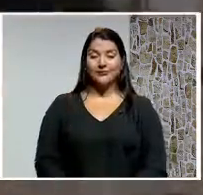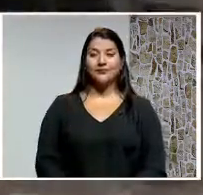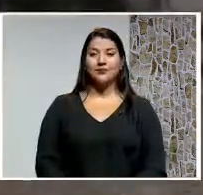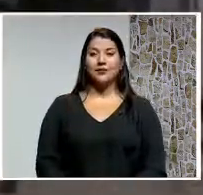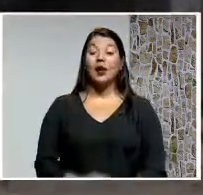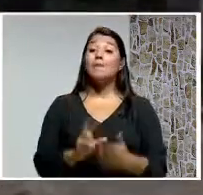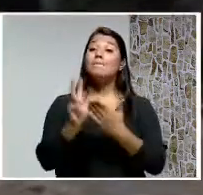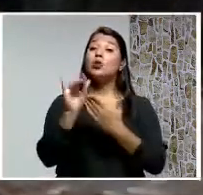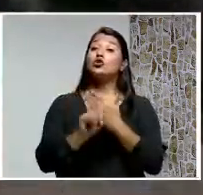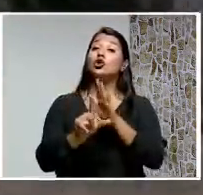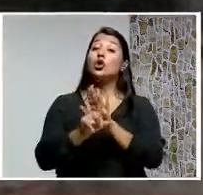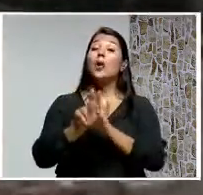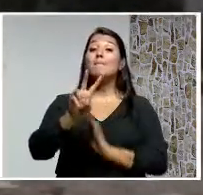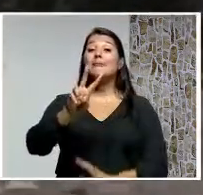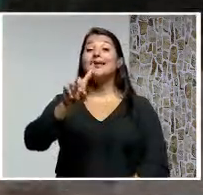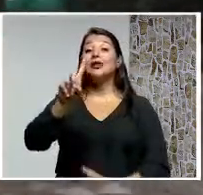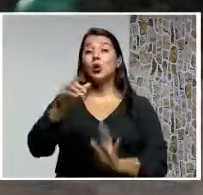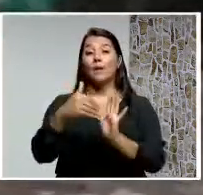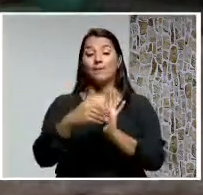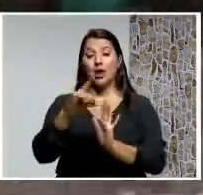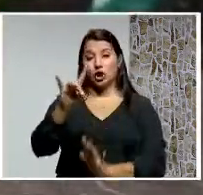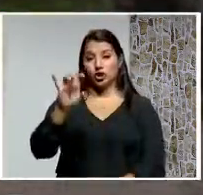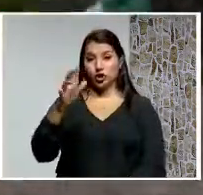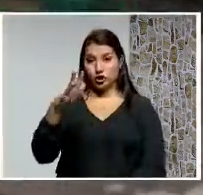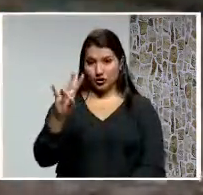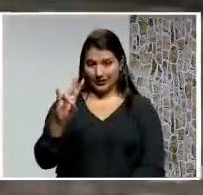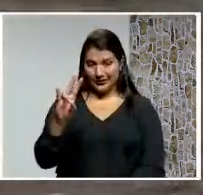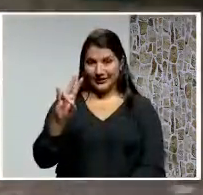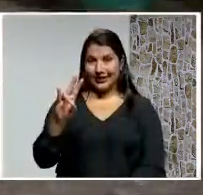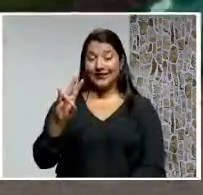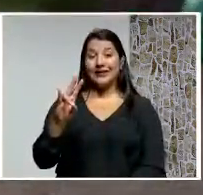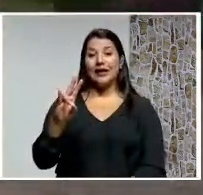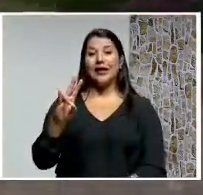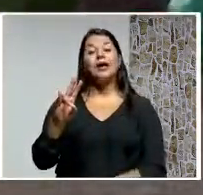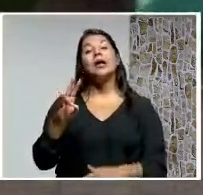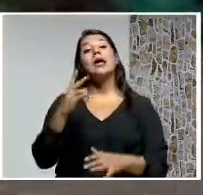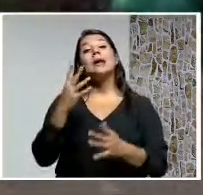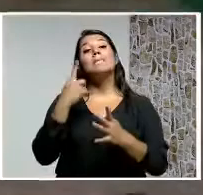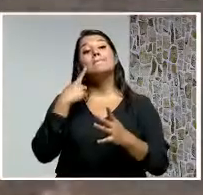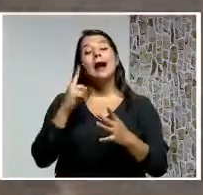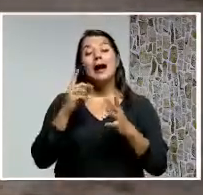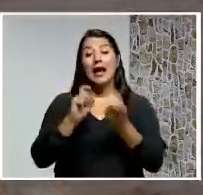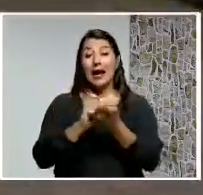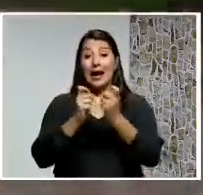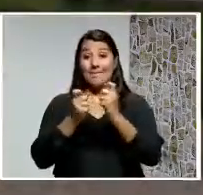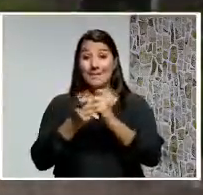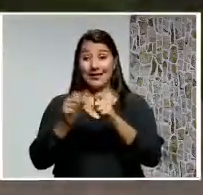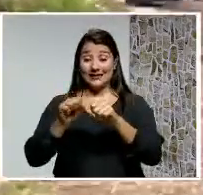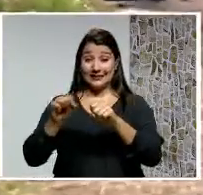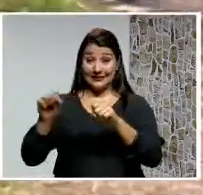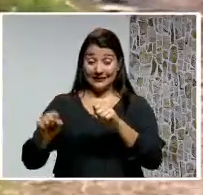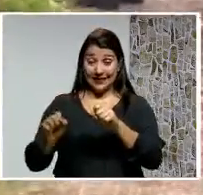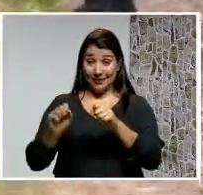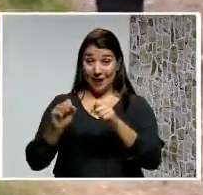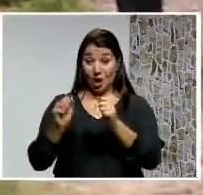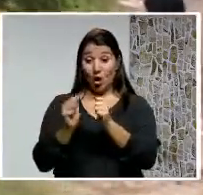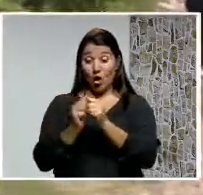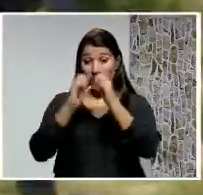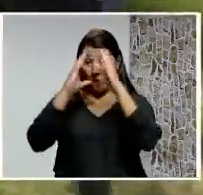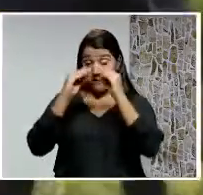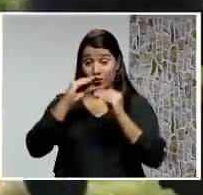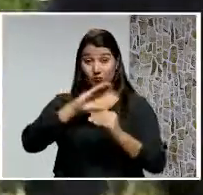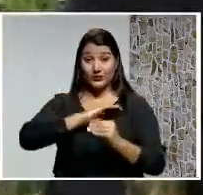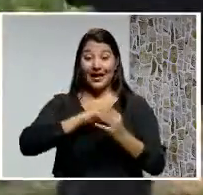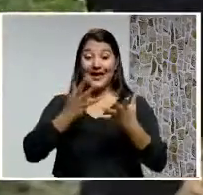proyecto de ley 21.817, entrada en vigencia de las reformas a la plataforma de información policial, pretende poner en marcha